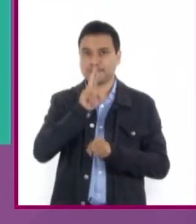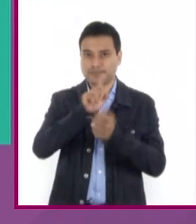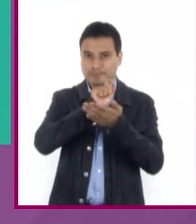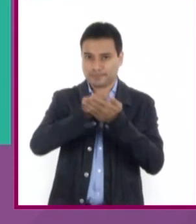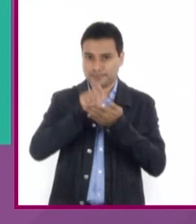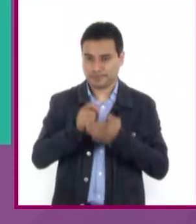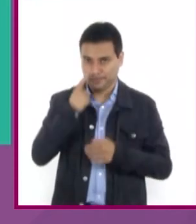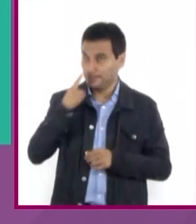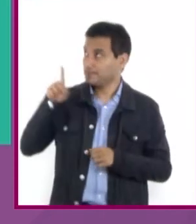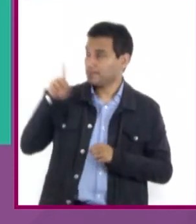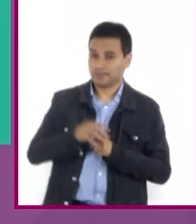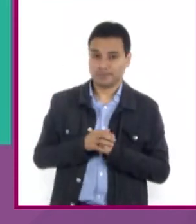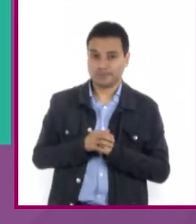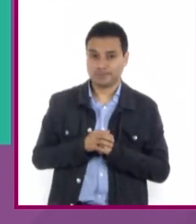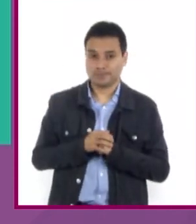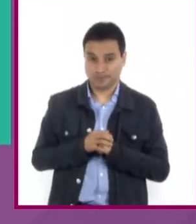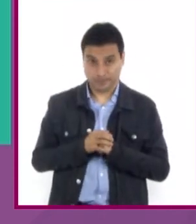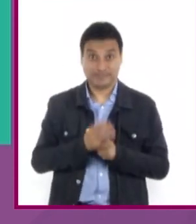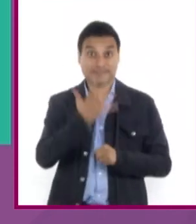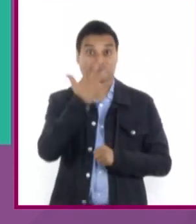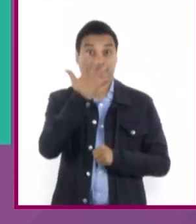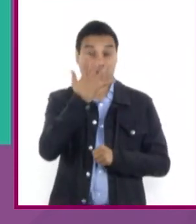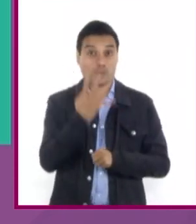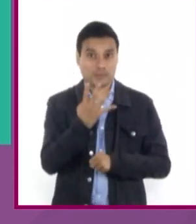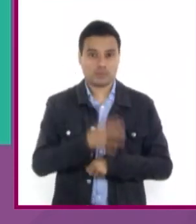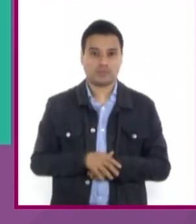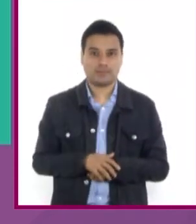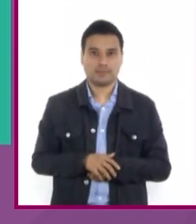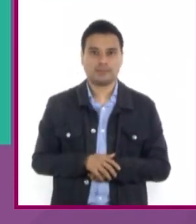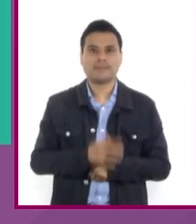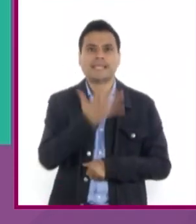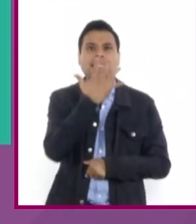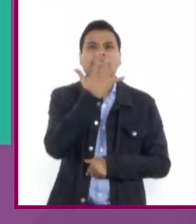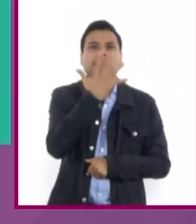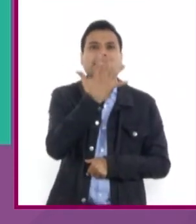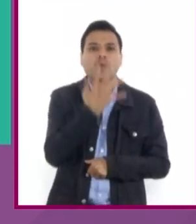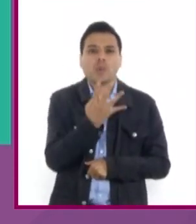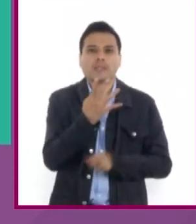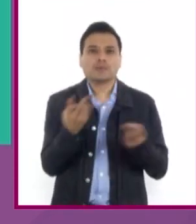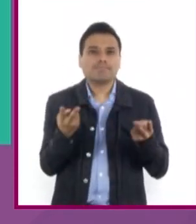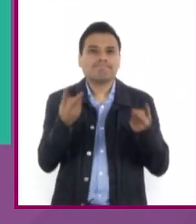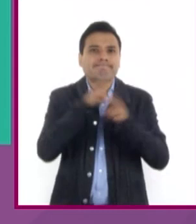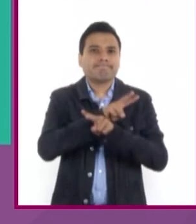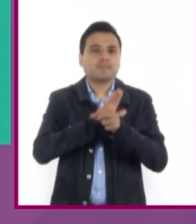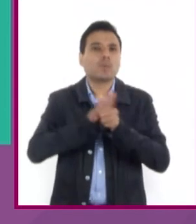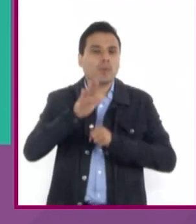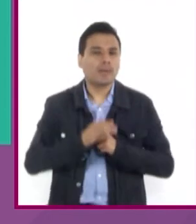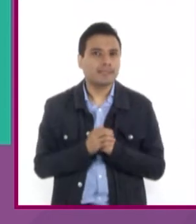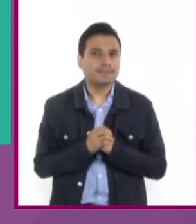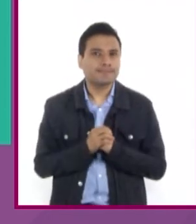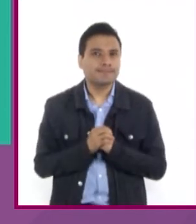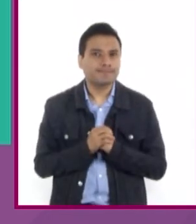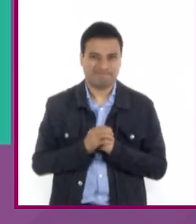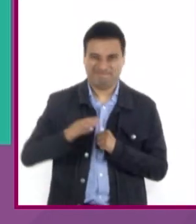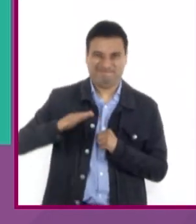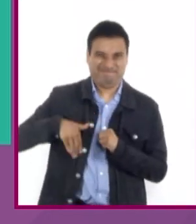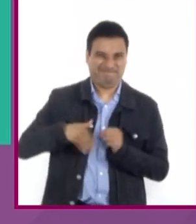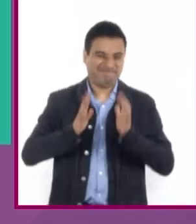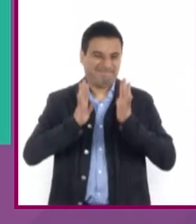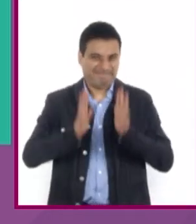primer número tenemos el 5/4. ¿Cuál es el recíproco de 5/4? Tomando la anterior